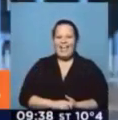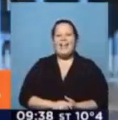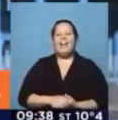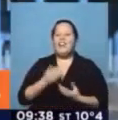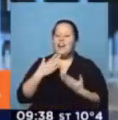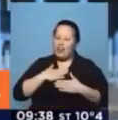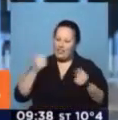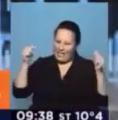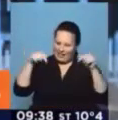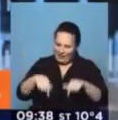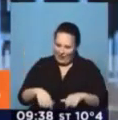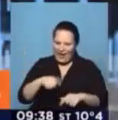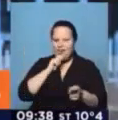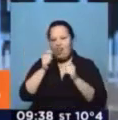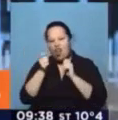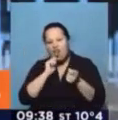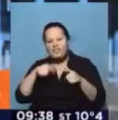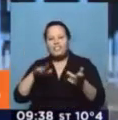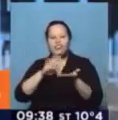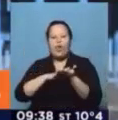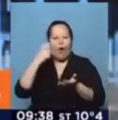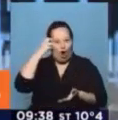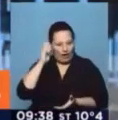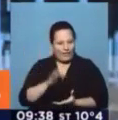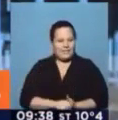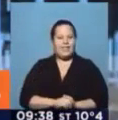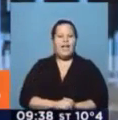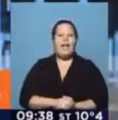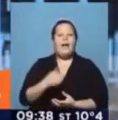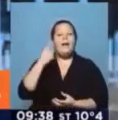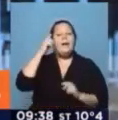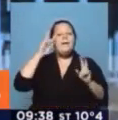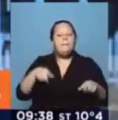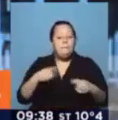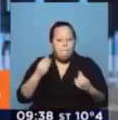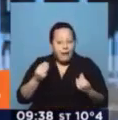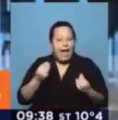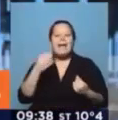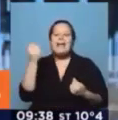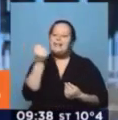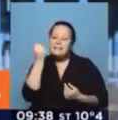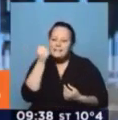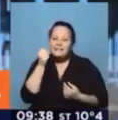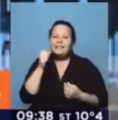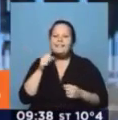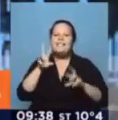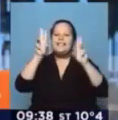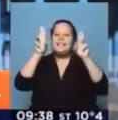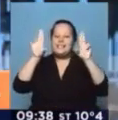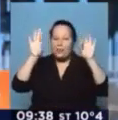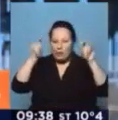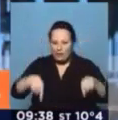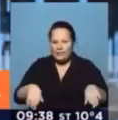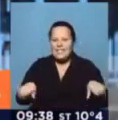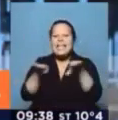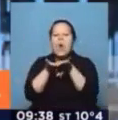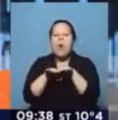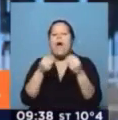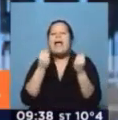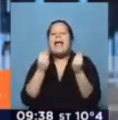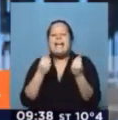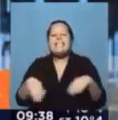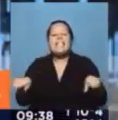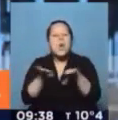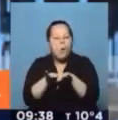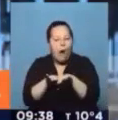Un gusto compartir con ustedes algunas noticias del Congreso. La idea justamente es ir a una paridad. ¿Qué es la paridad? Para que quede